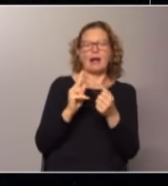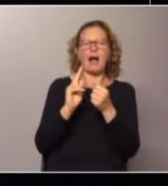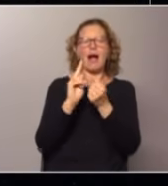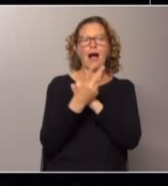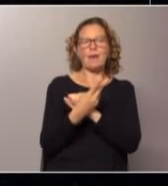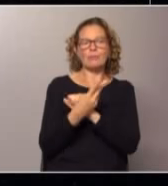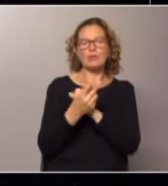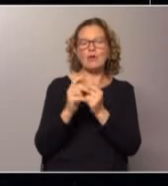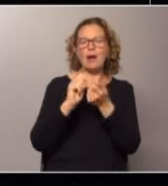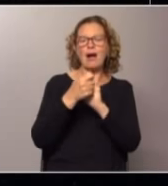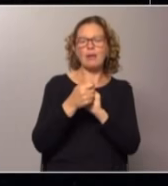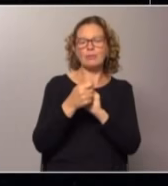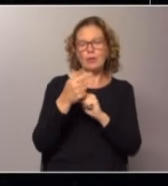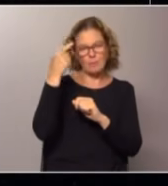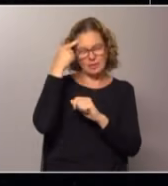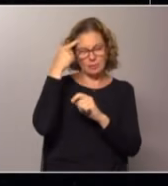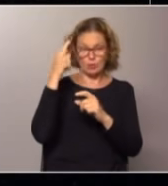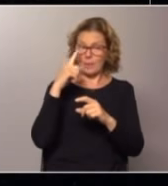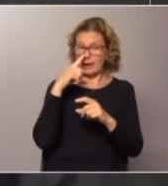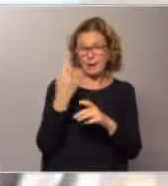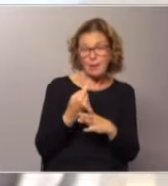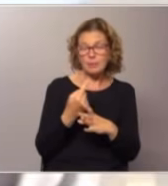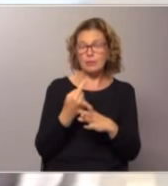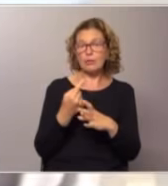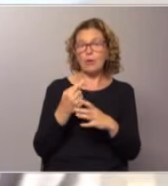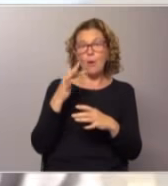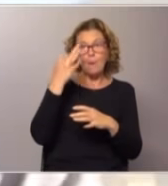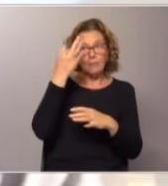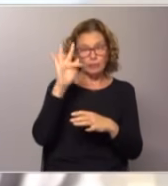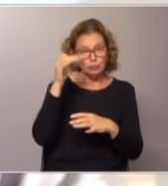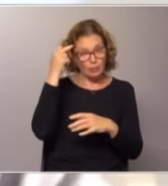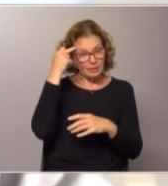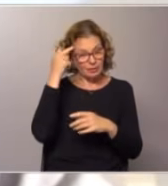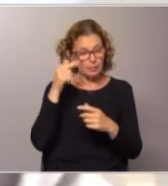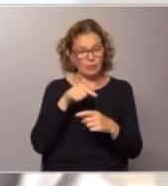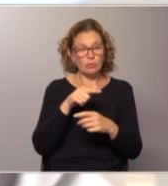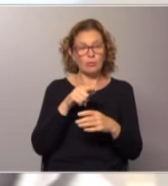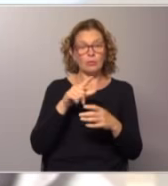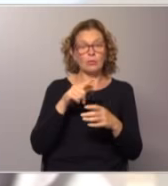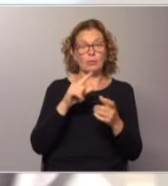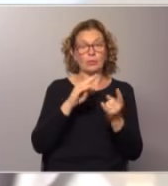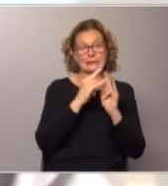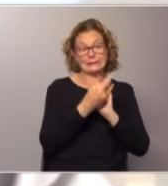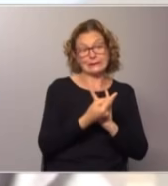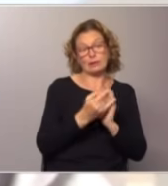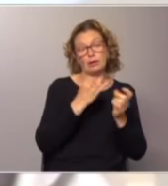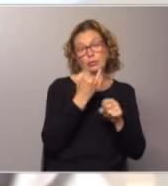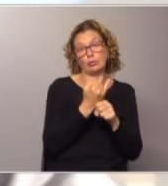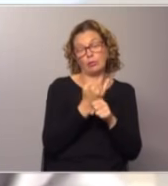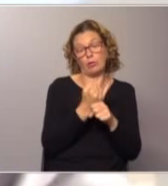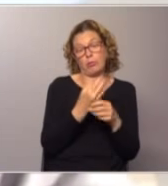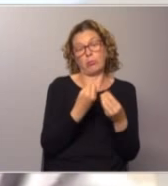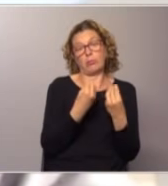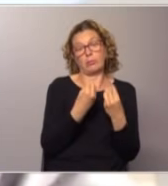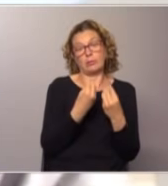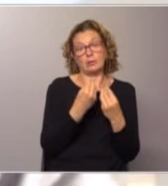de pensamiento en relación con el futuro para no ser una institución perfectamente inútil